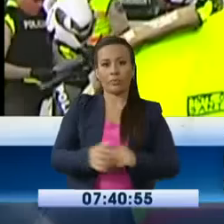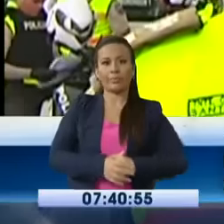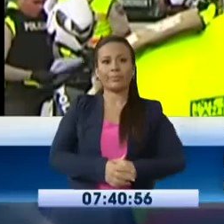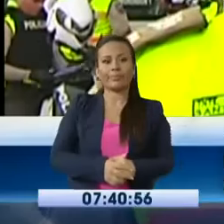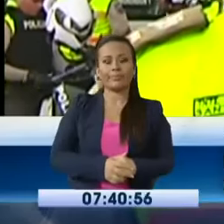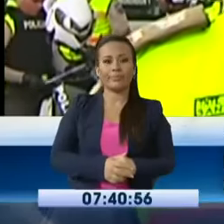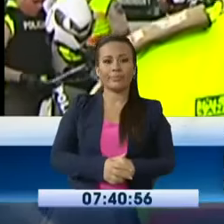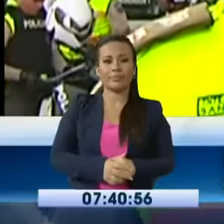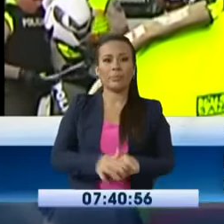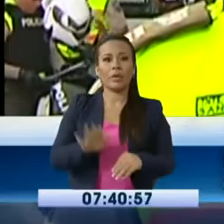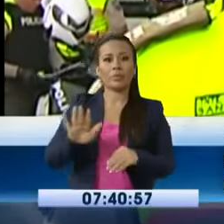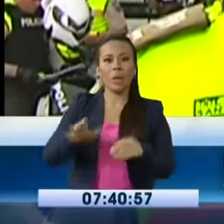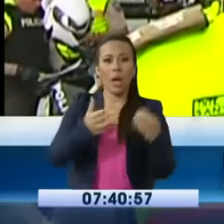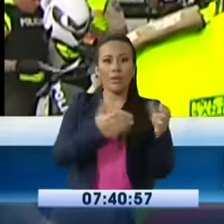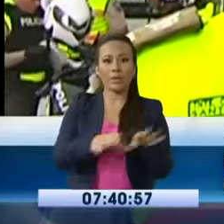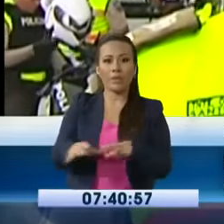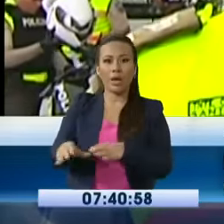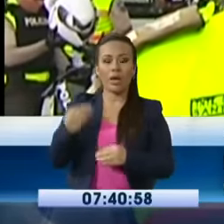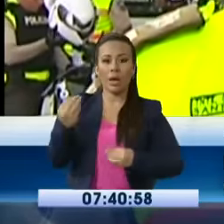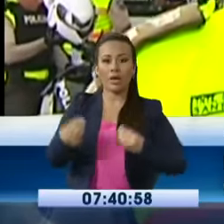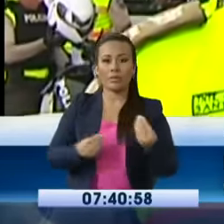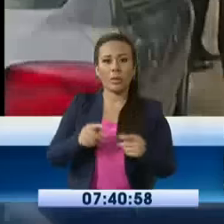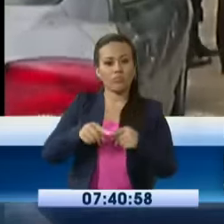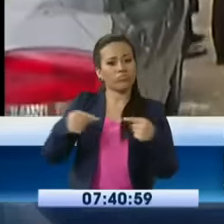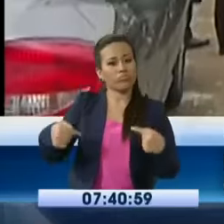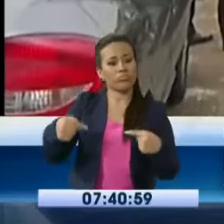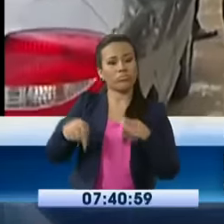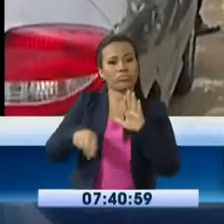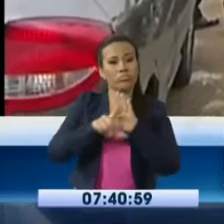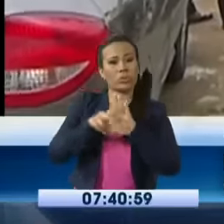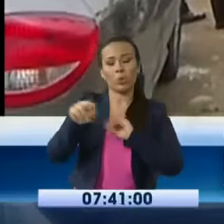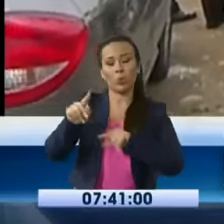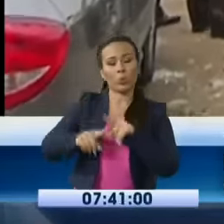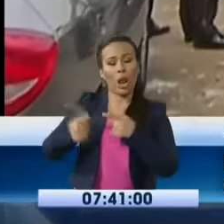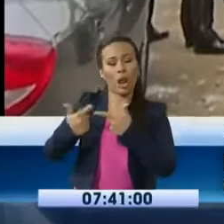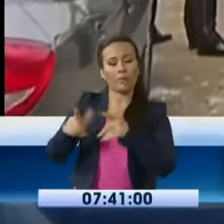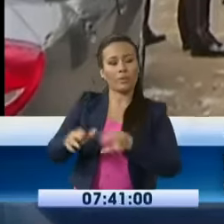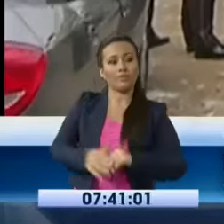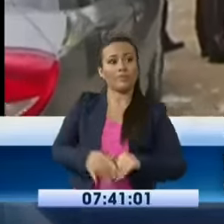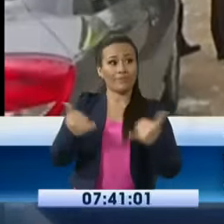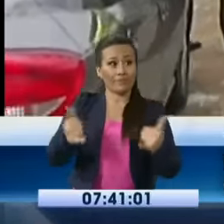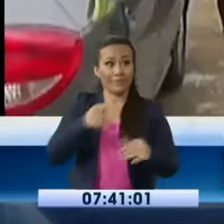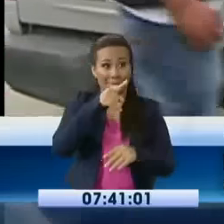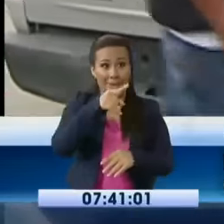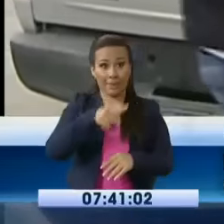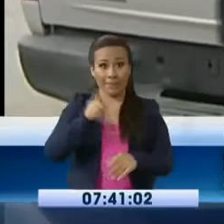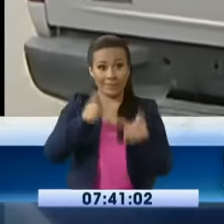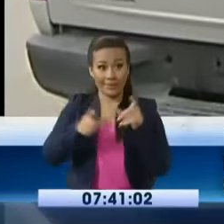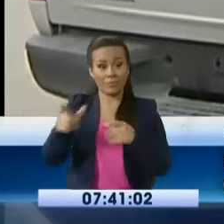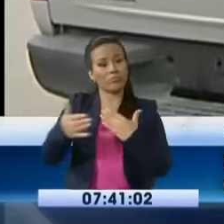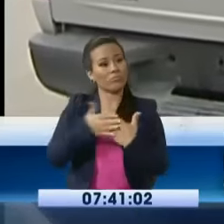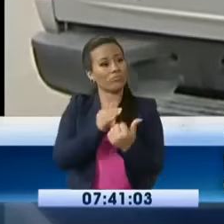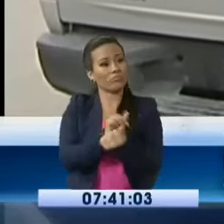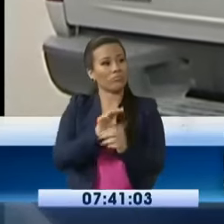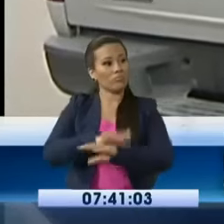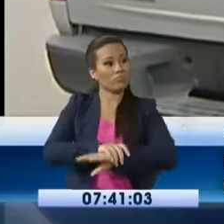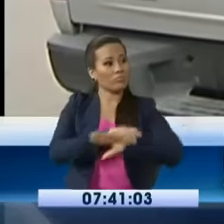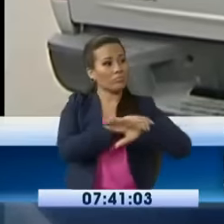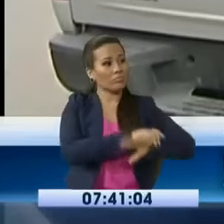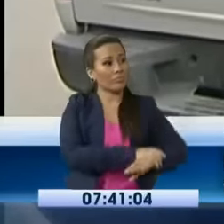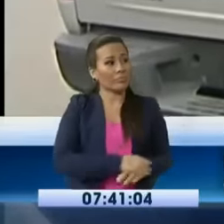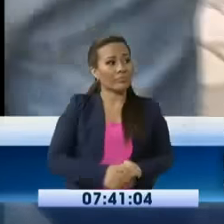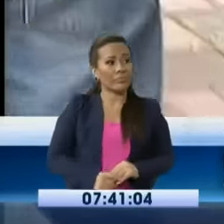de actividades que están en contra de la ley. Los detenidos fueron puestos a órdenes de las autoridades respectivas, de ahí que